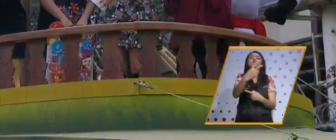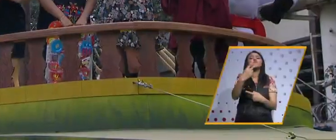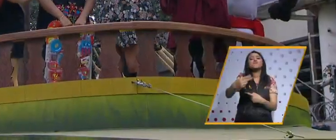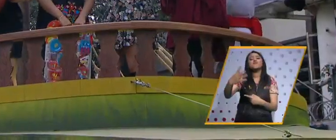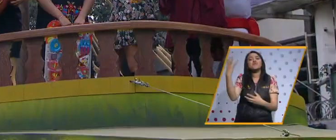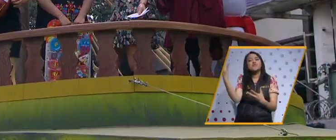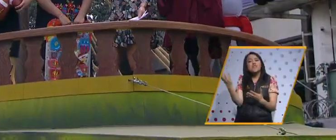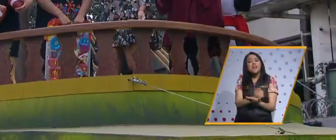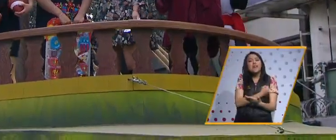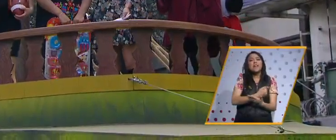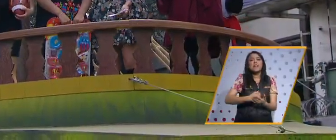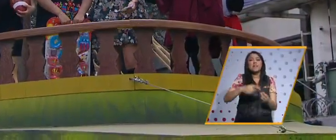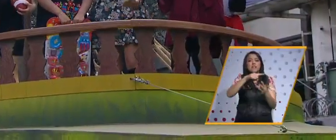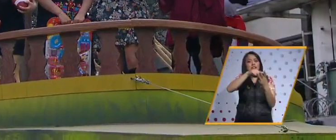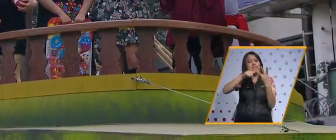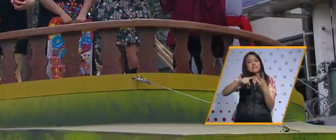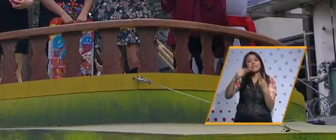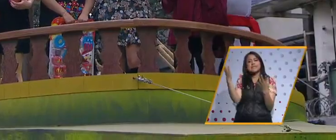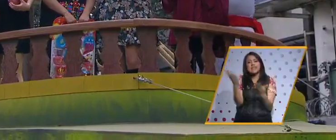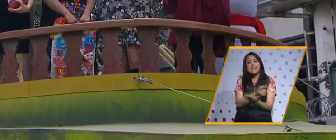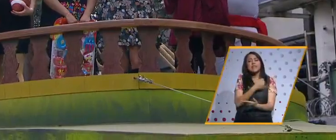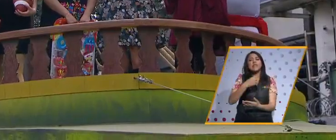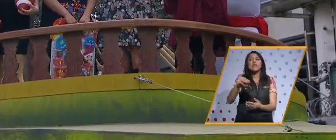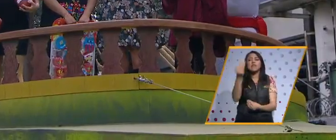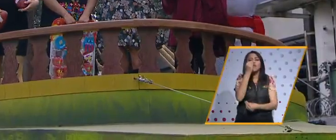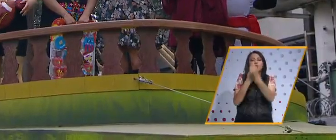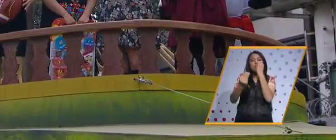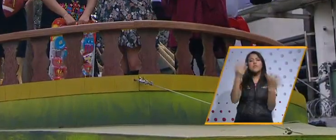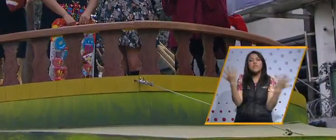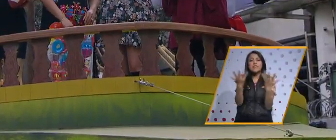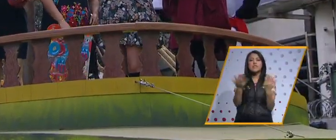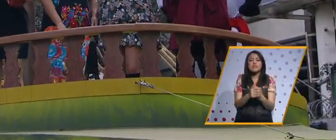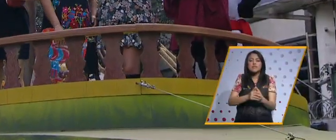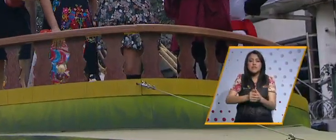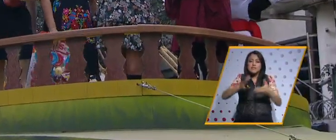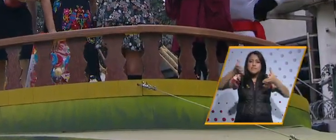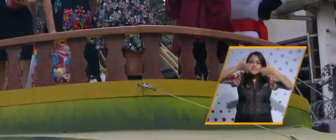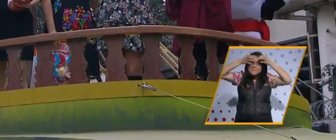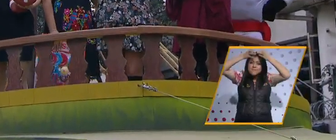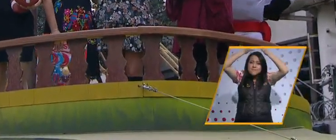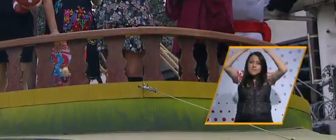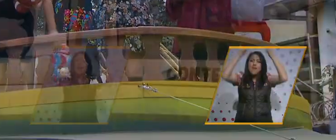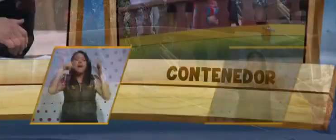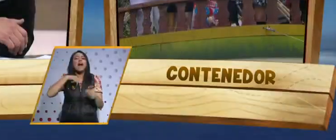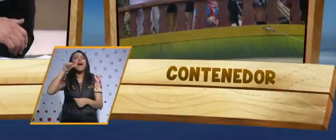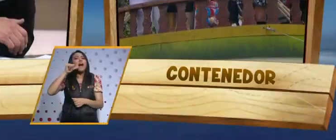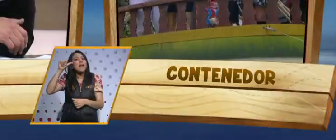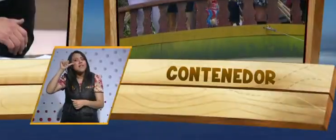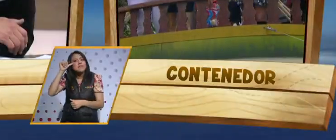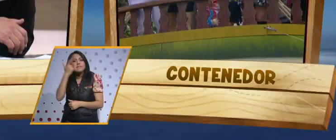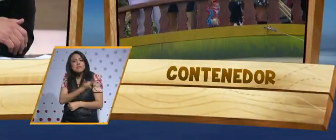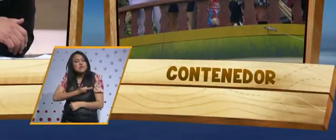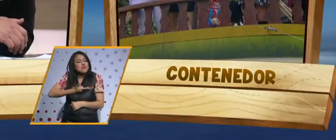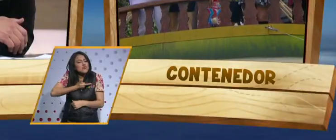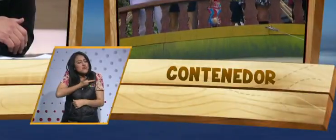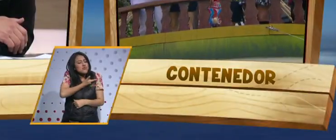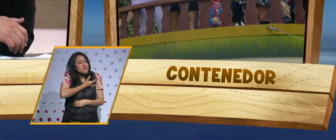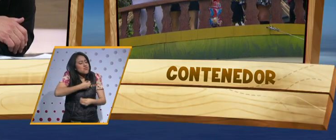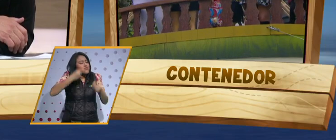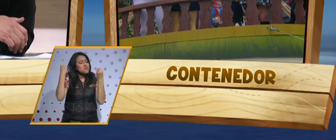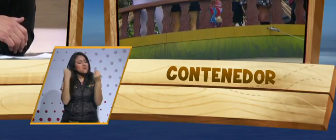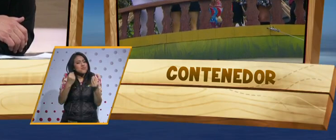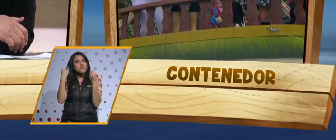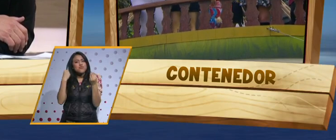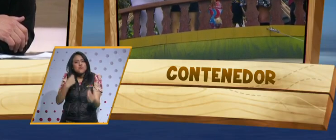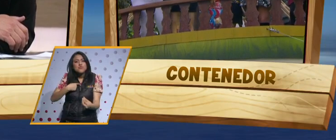qué no? Porque las tres son ganadoras, ¿eh? Oye, las tres son ganadoras. ¿Cómo disfruté el programa de ayer? ¿Cómo las vi sufrir por